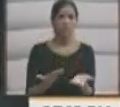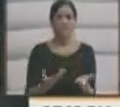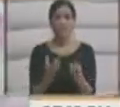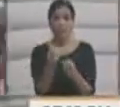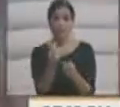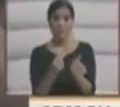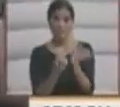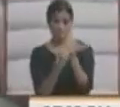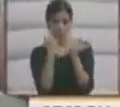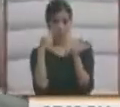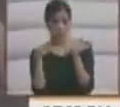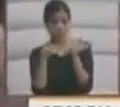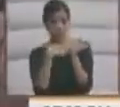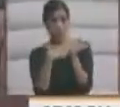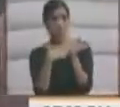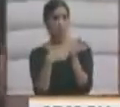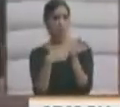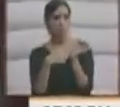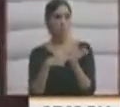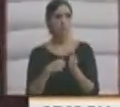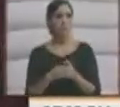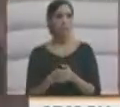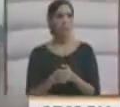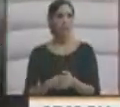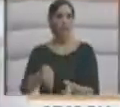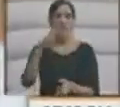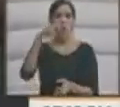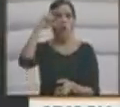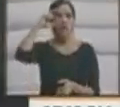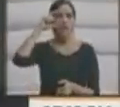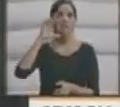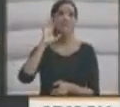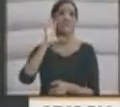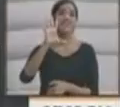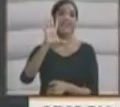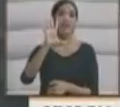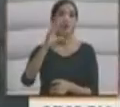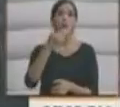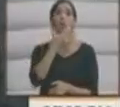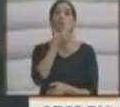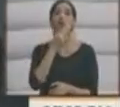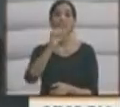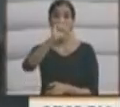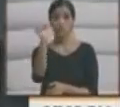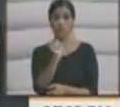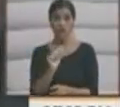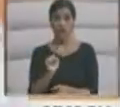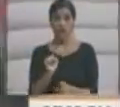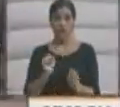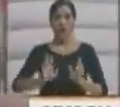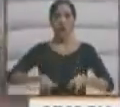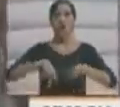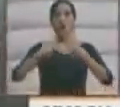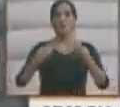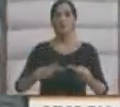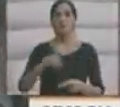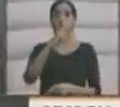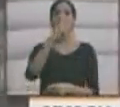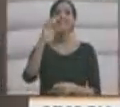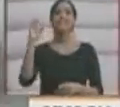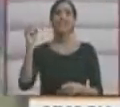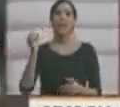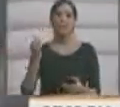está acá, hace dos días estaba en 5 bolívares soberanos, ahora aparece en 100 bolívares